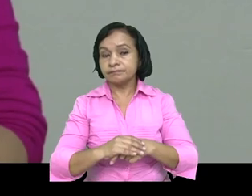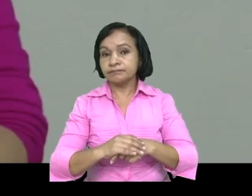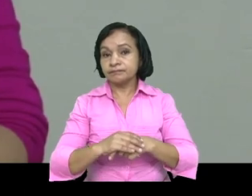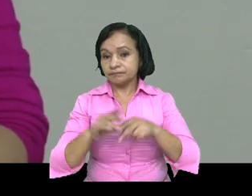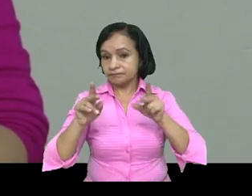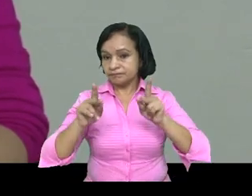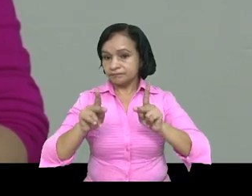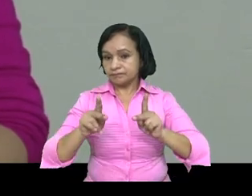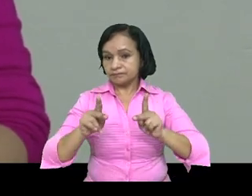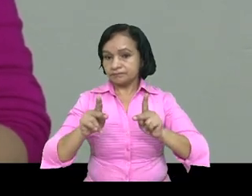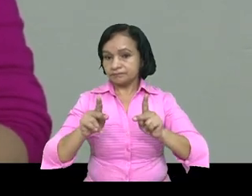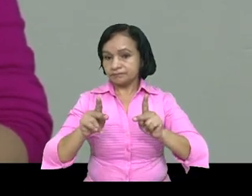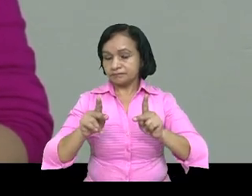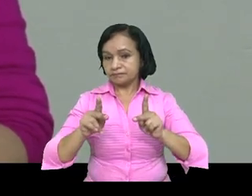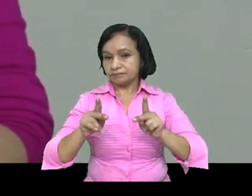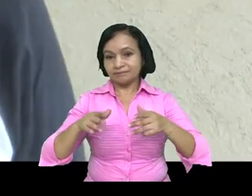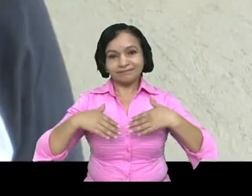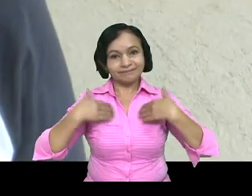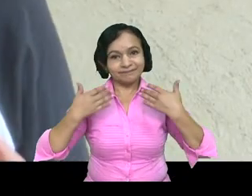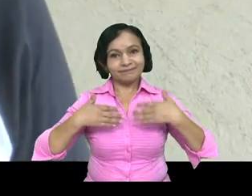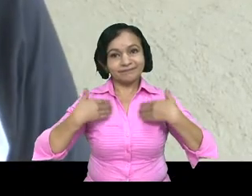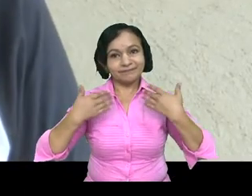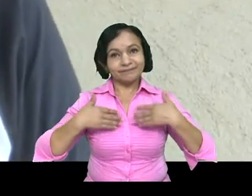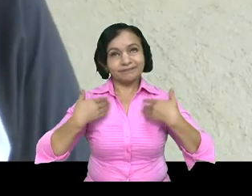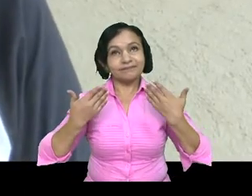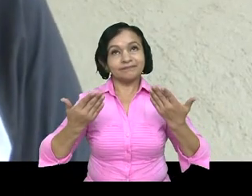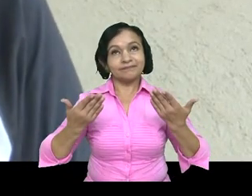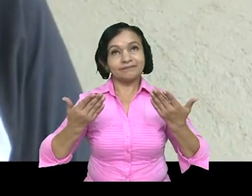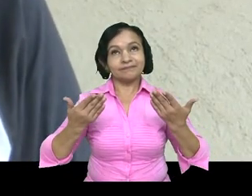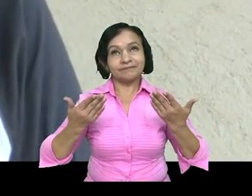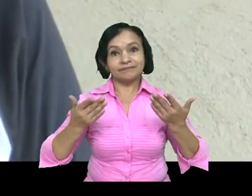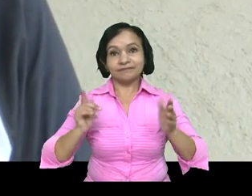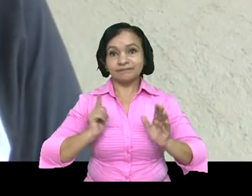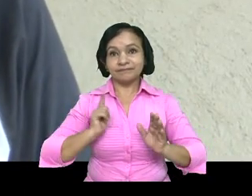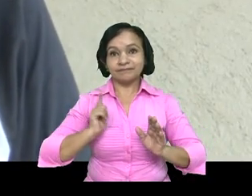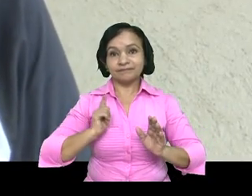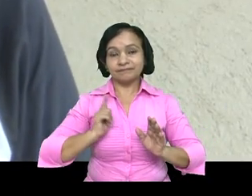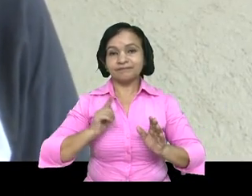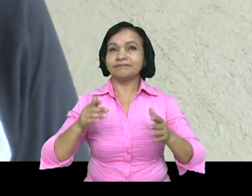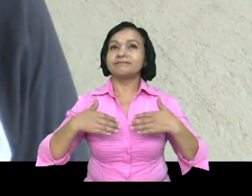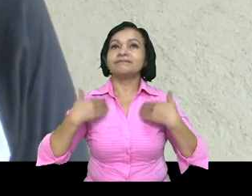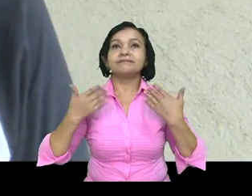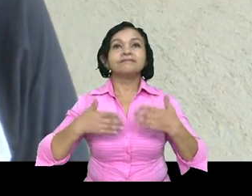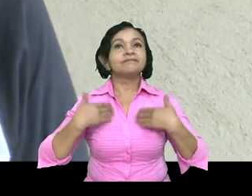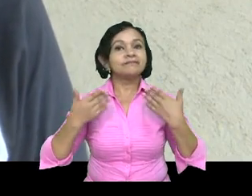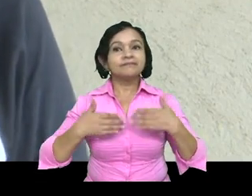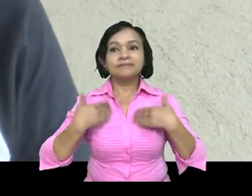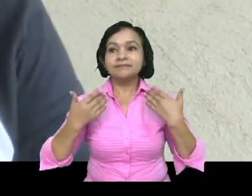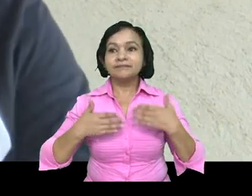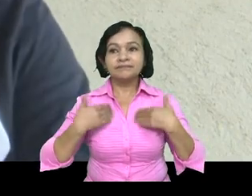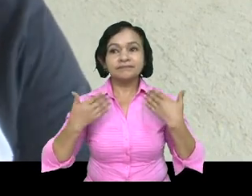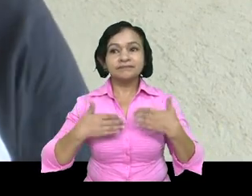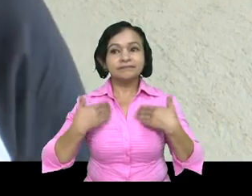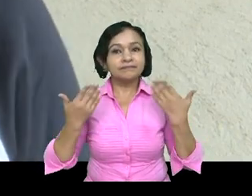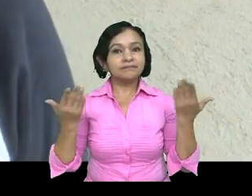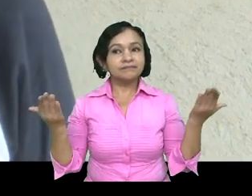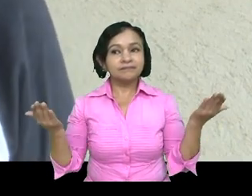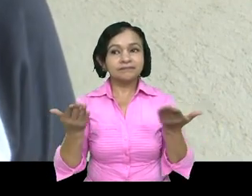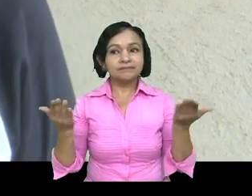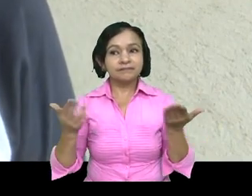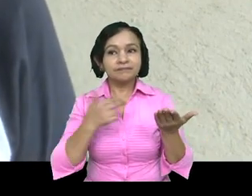en un estado de satisfacción. Hoy nosotros nos sentimos bien alegres y contentos porque a la hora que nosotros nos levantamos, ahí está el